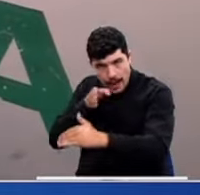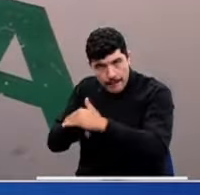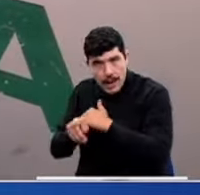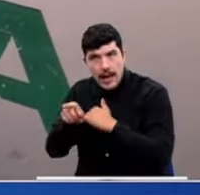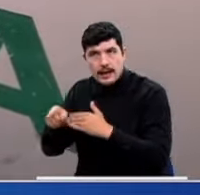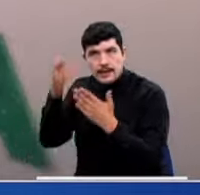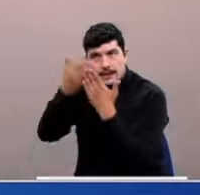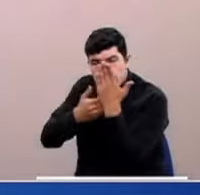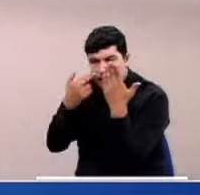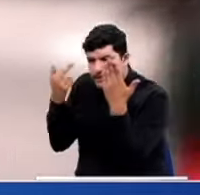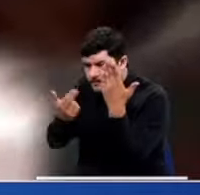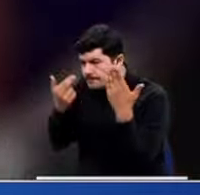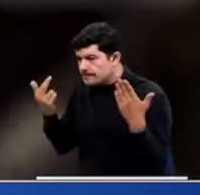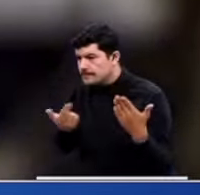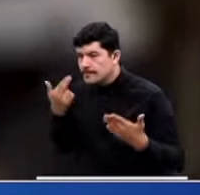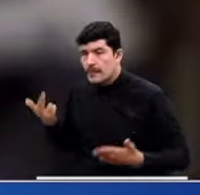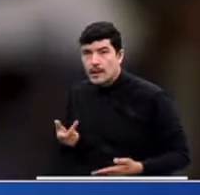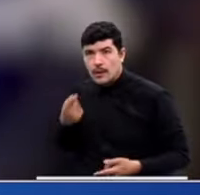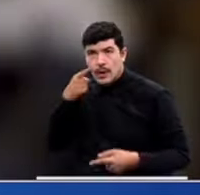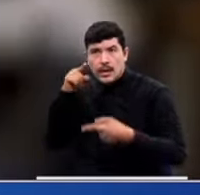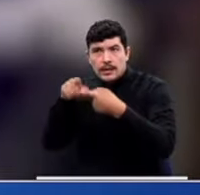con el fin de poder